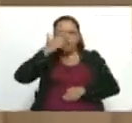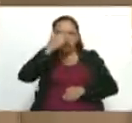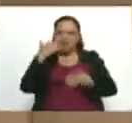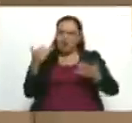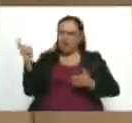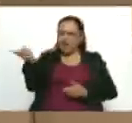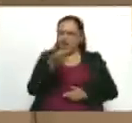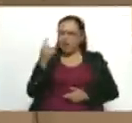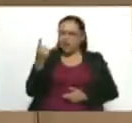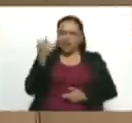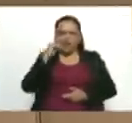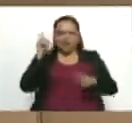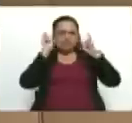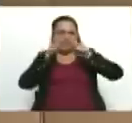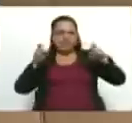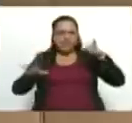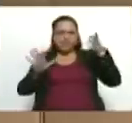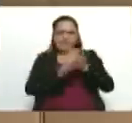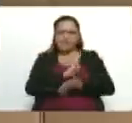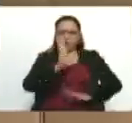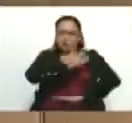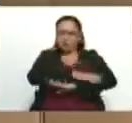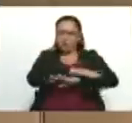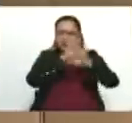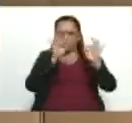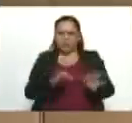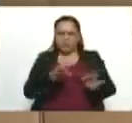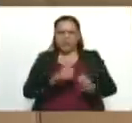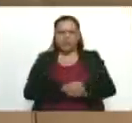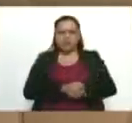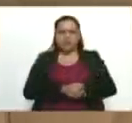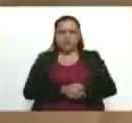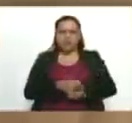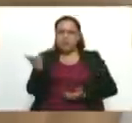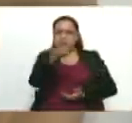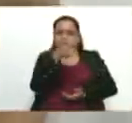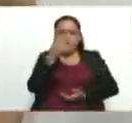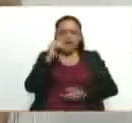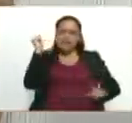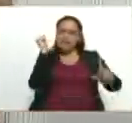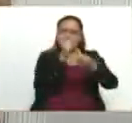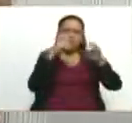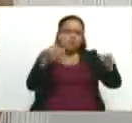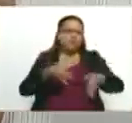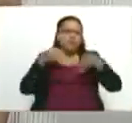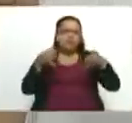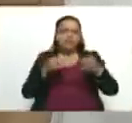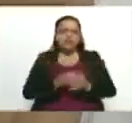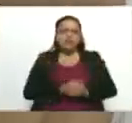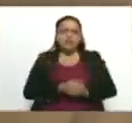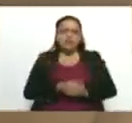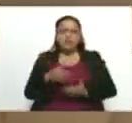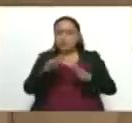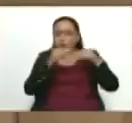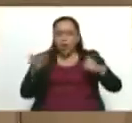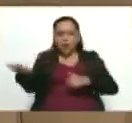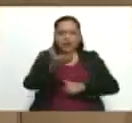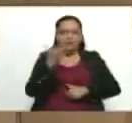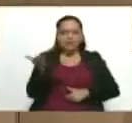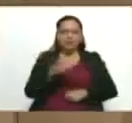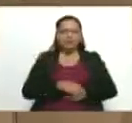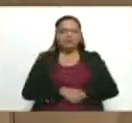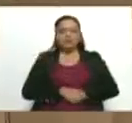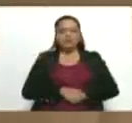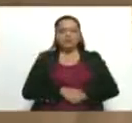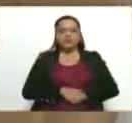ellos a darnos lecciones de civilidad? Si los bárbaros son ellos, si los asesinos son ellos, si